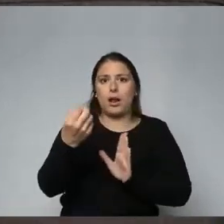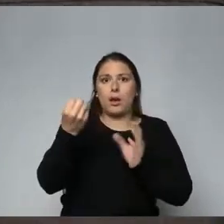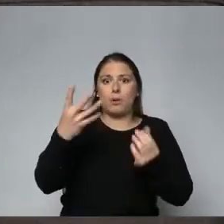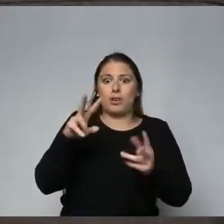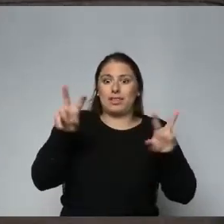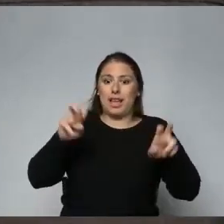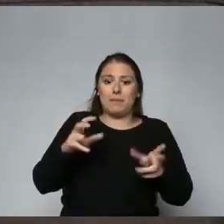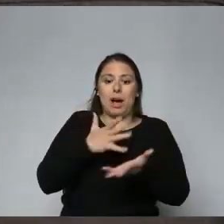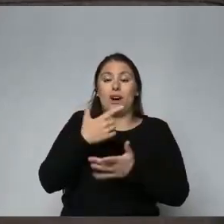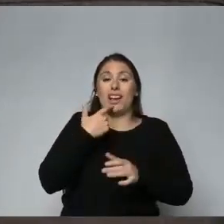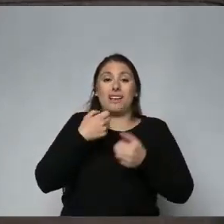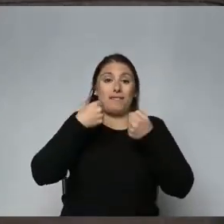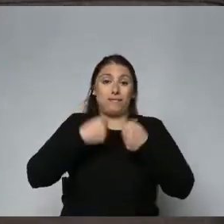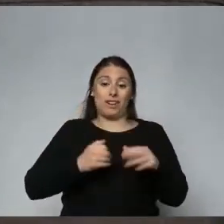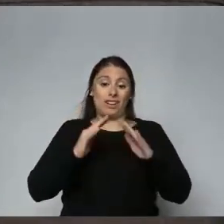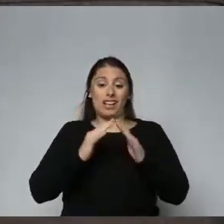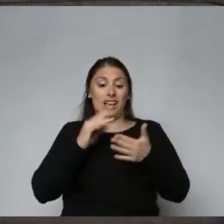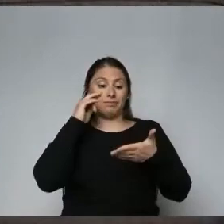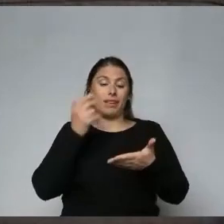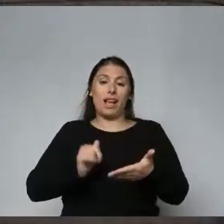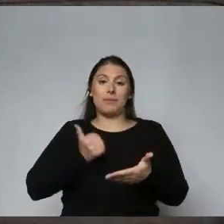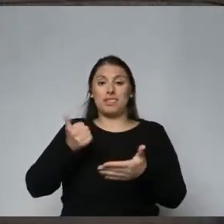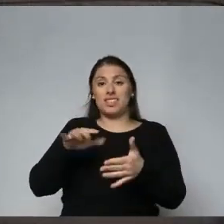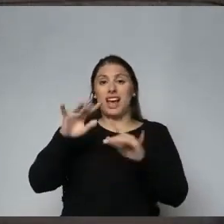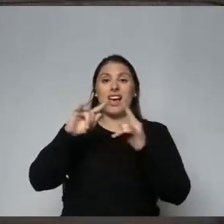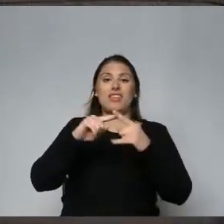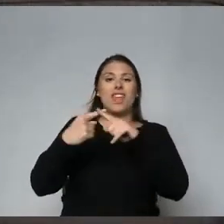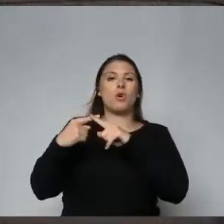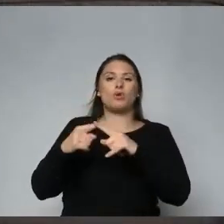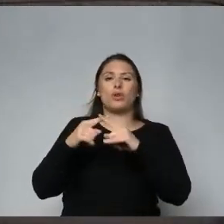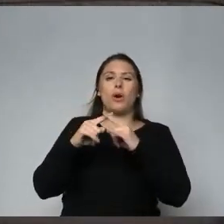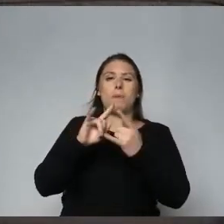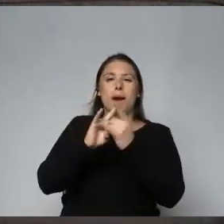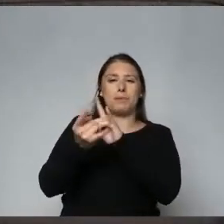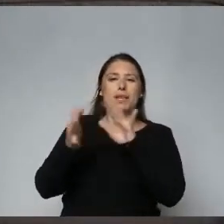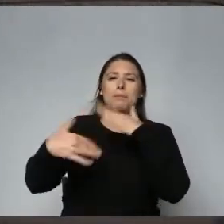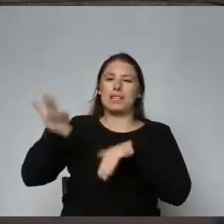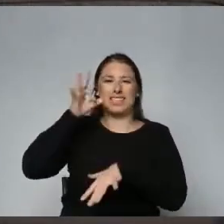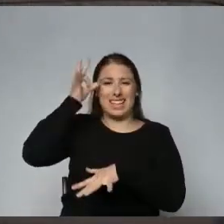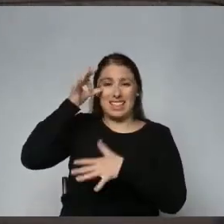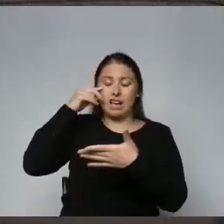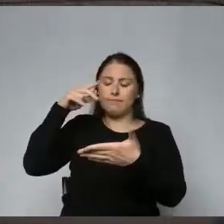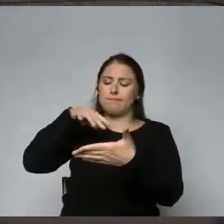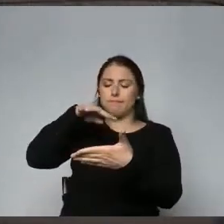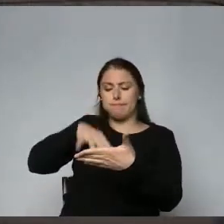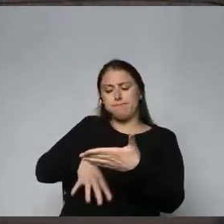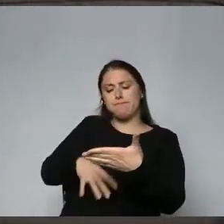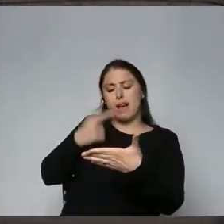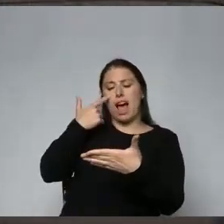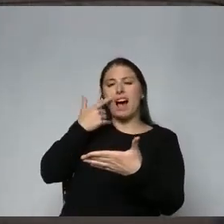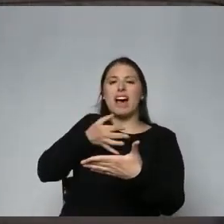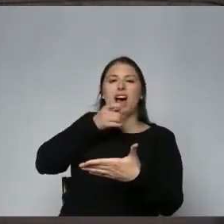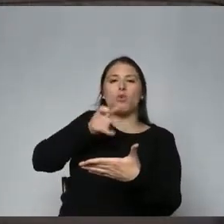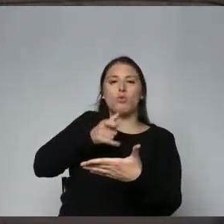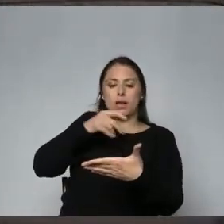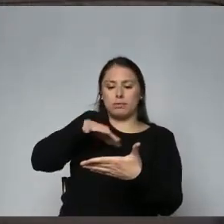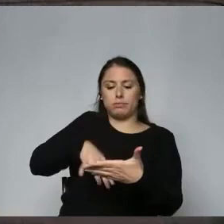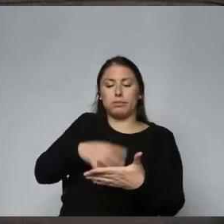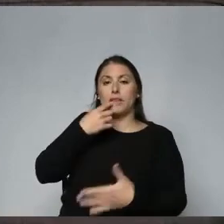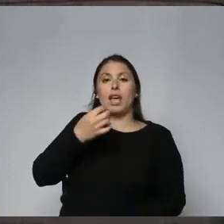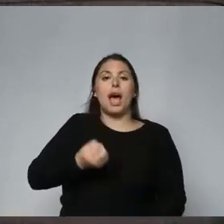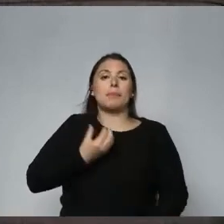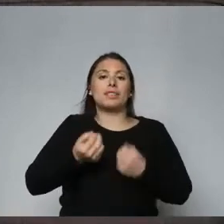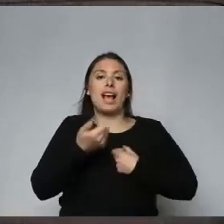pandemia, el que esté en la casa busque la discusión parlamentaria, sobre todo en el Senado. Y, por ejemplo, las expresiones de